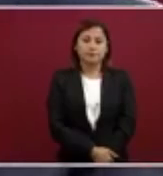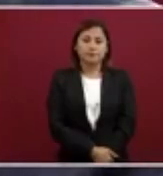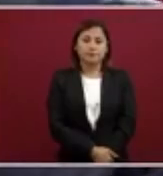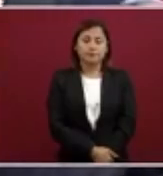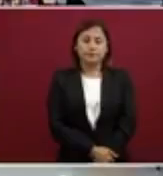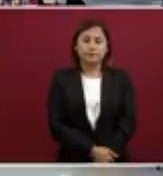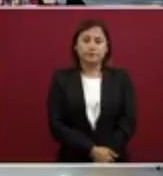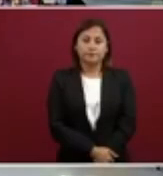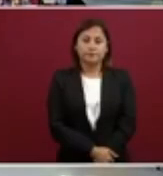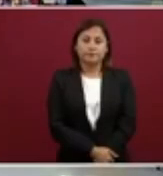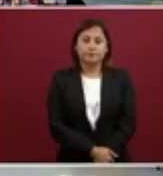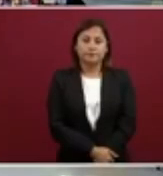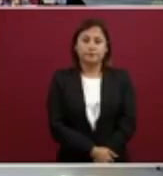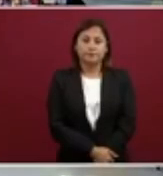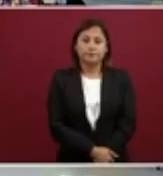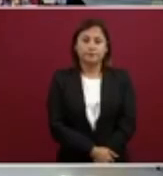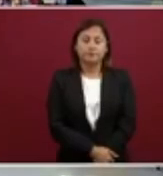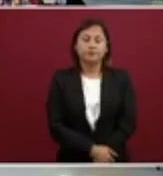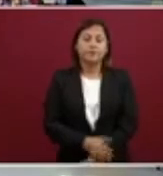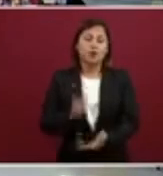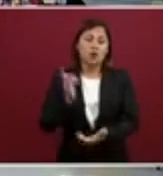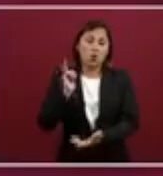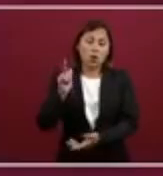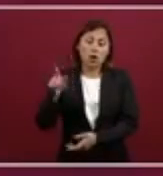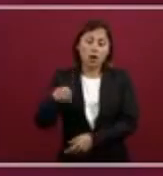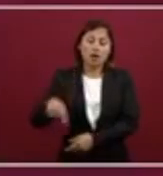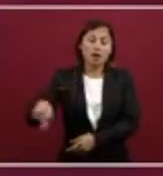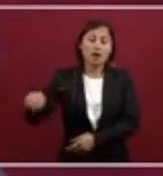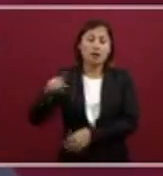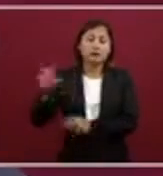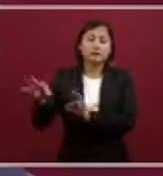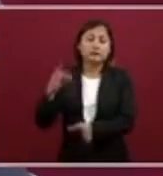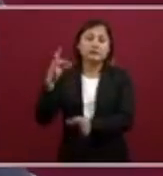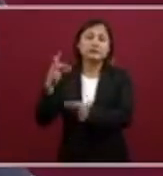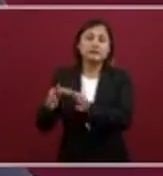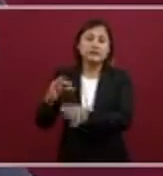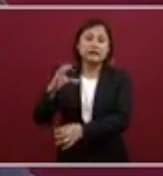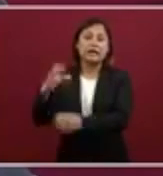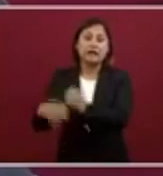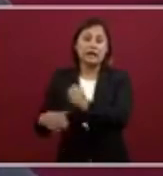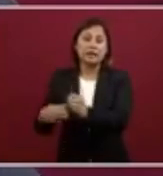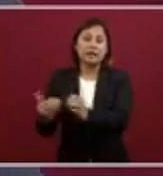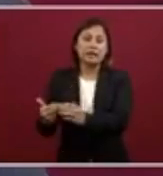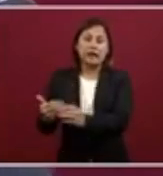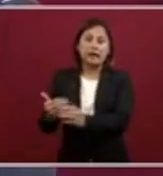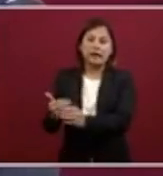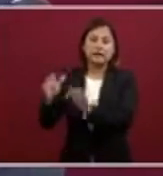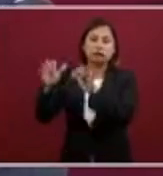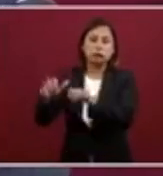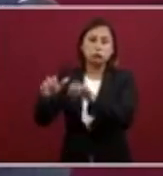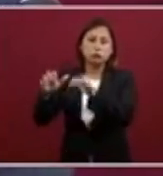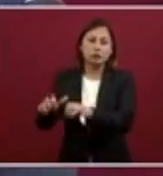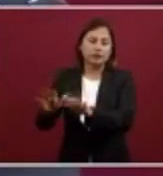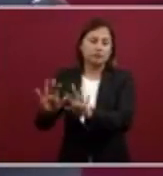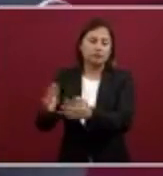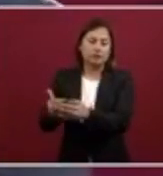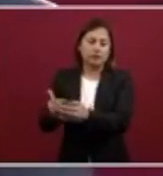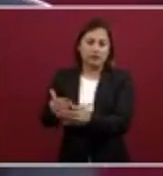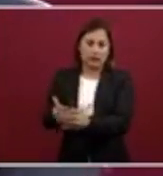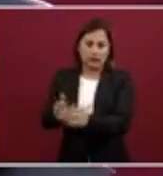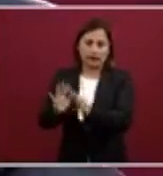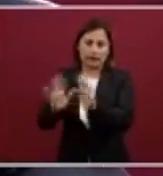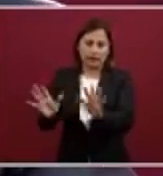en apogeo la temporada de lluvia, que es cuando más se padece, cuando más se